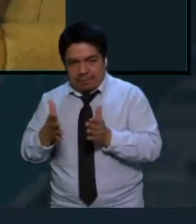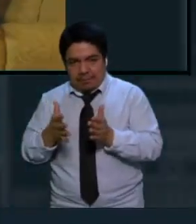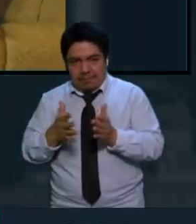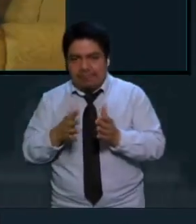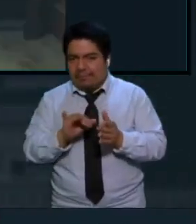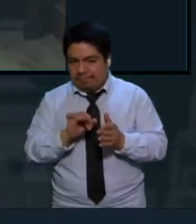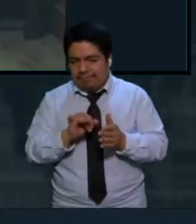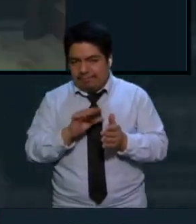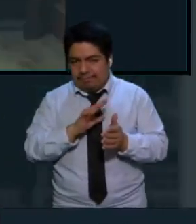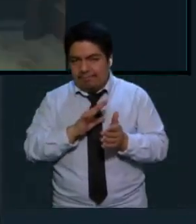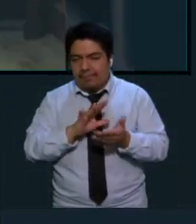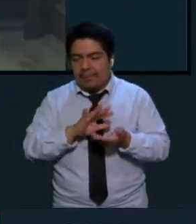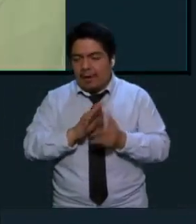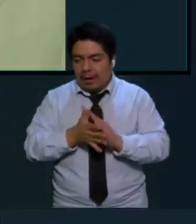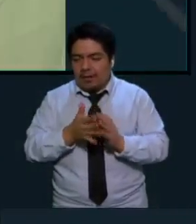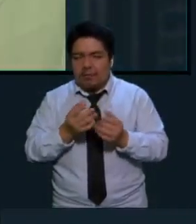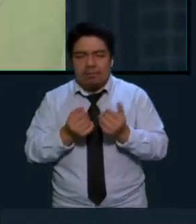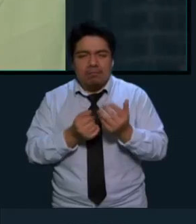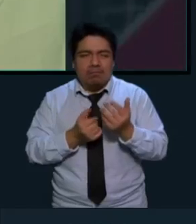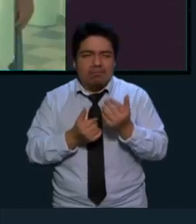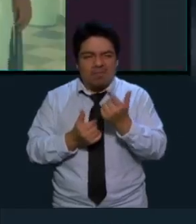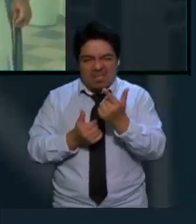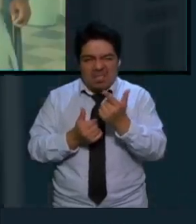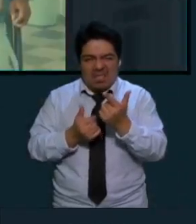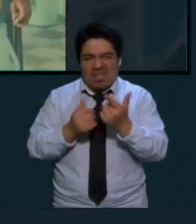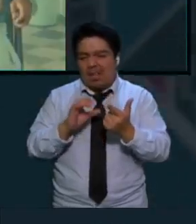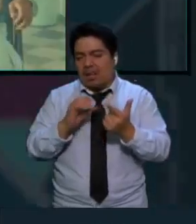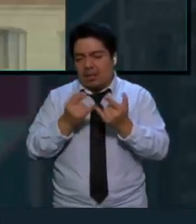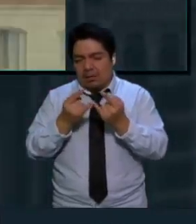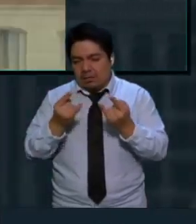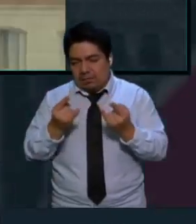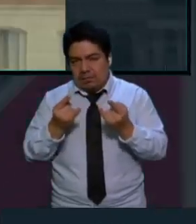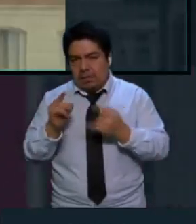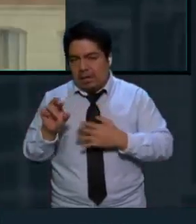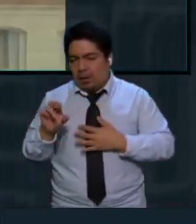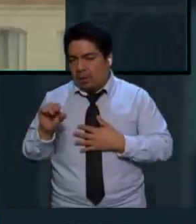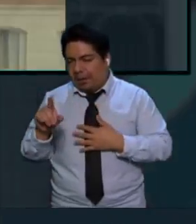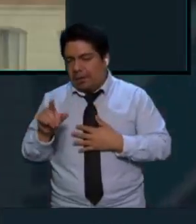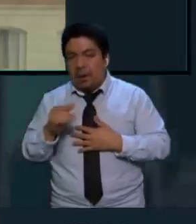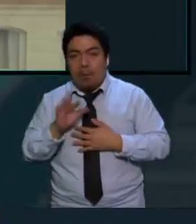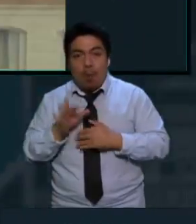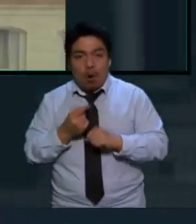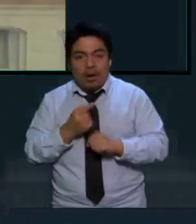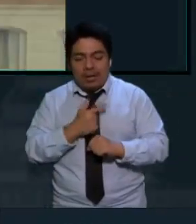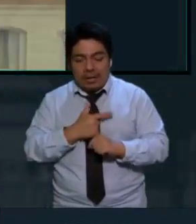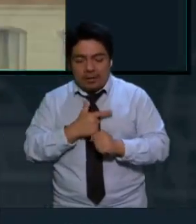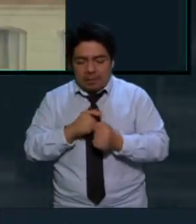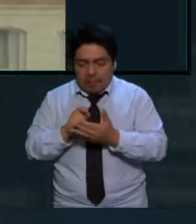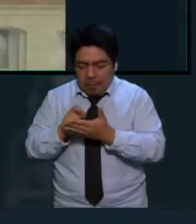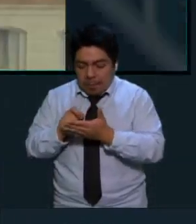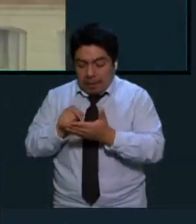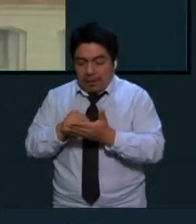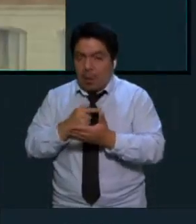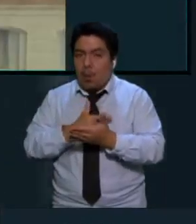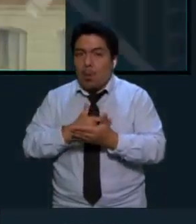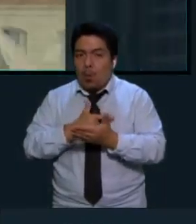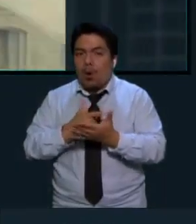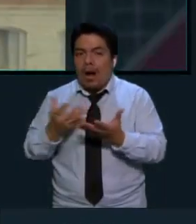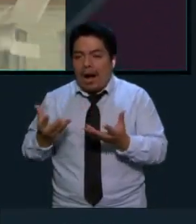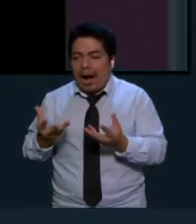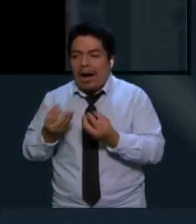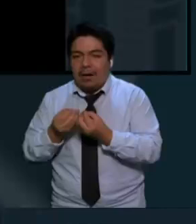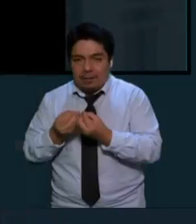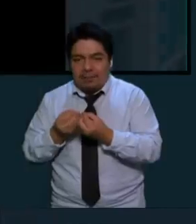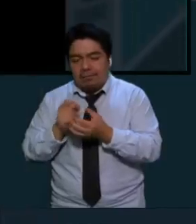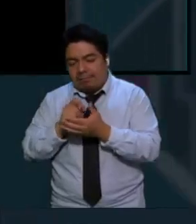llegó a adaptar unos 7 cuentos de Roald Dahl porque le gustaba mucho cómo escribía. De hecho, juntos hicieron los